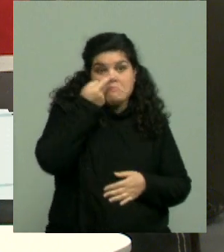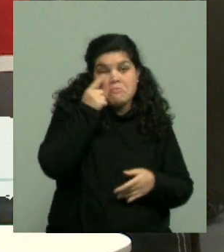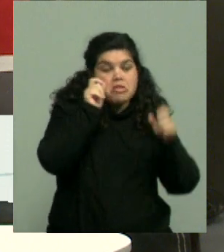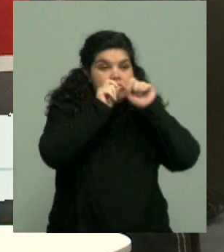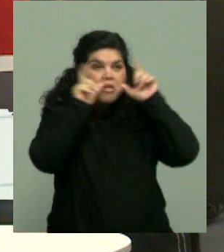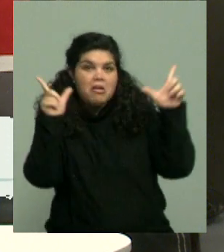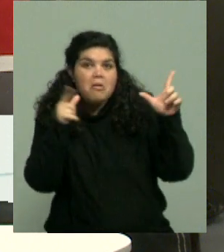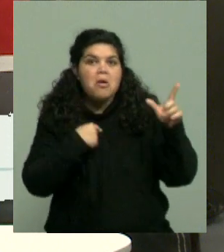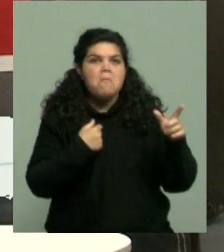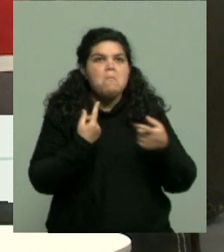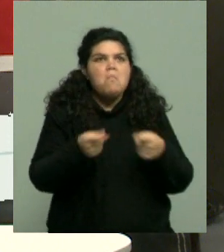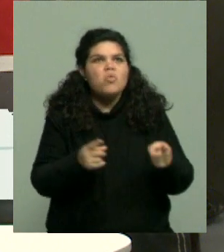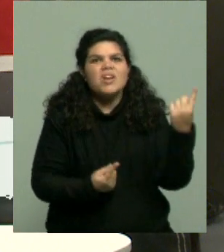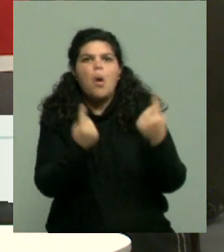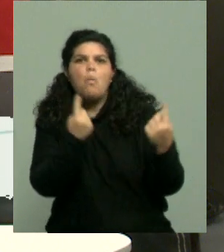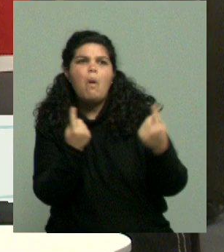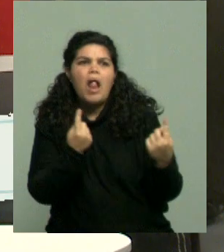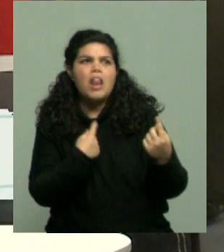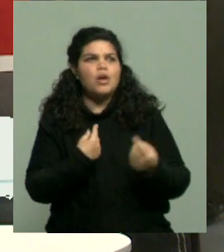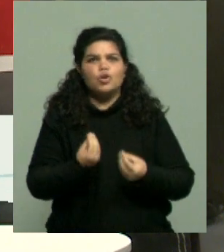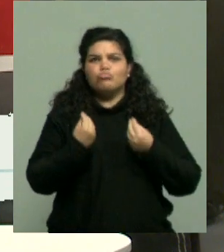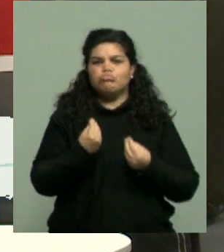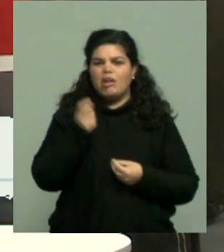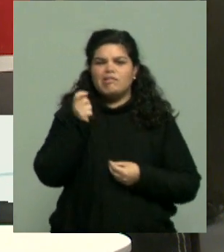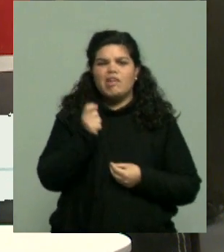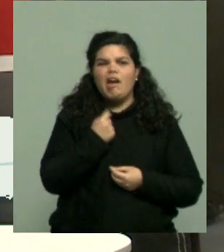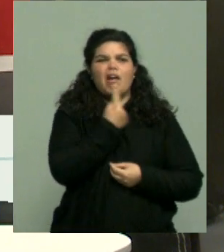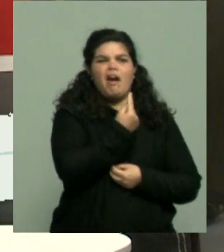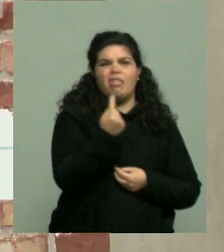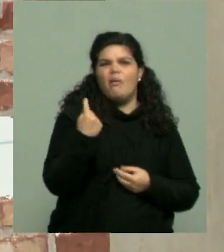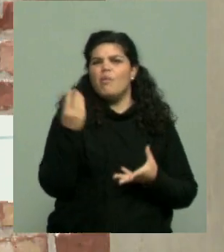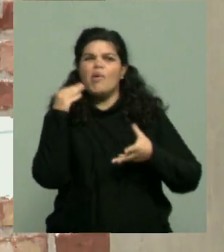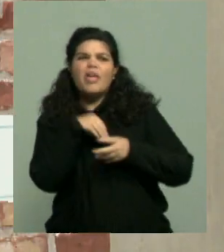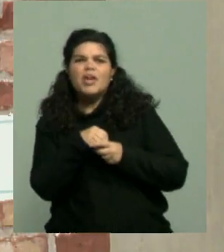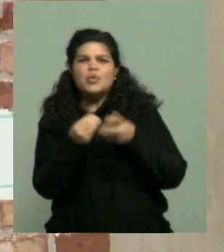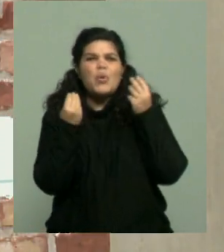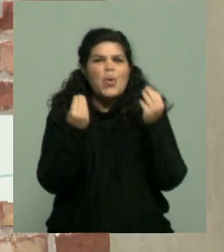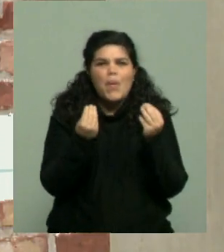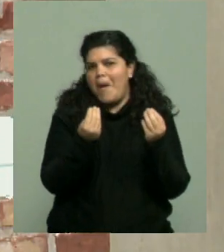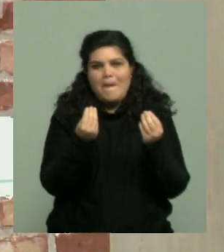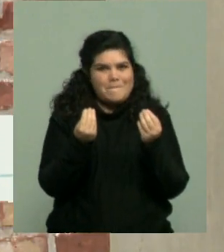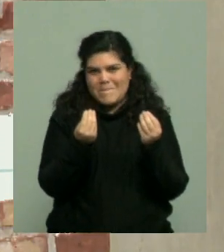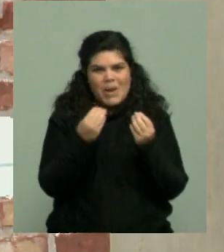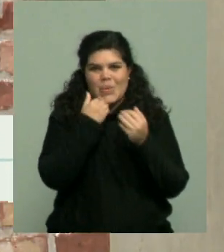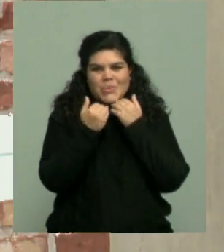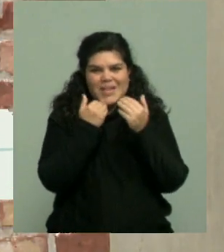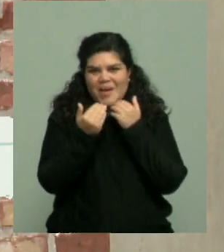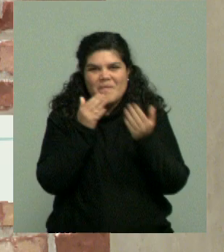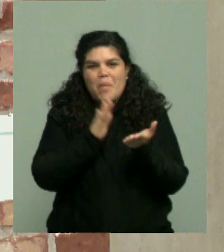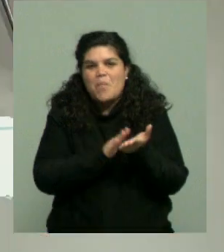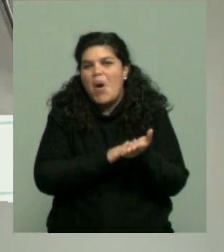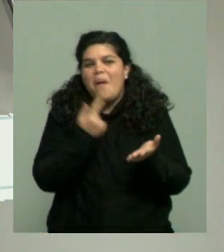qué música queremos hacer, quiénes somos. Están en un proceso de búsqueda constante, diríamos, ¿no? Sí, sí. Laboratorio, bien lo definías